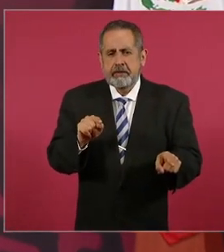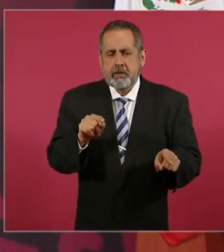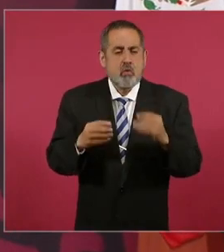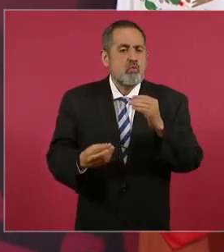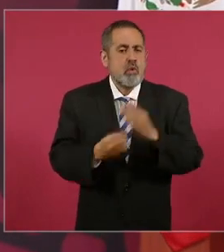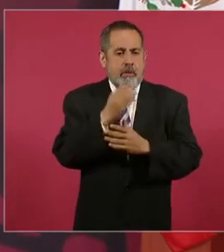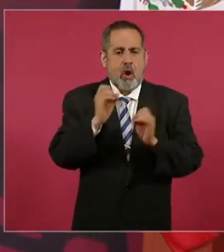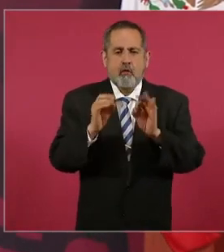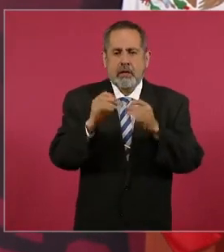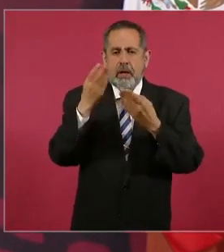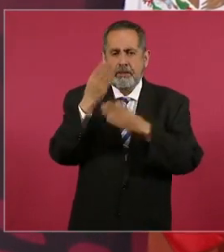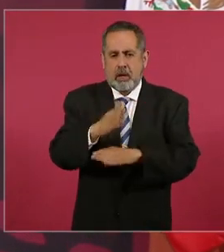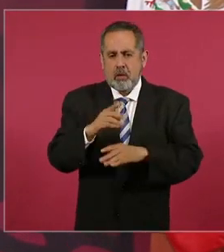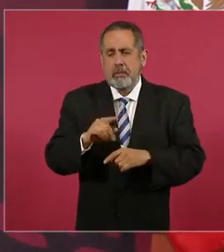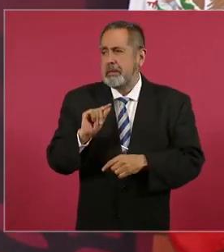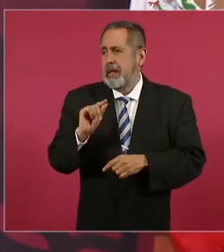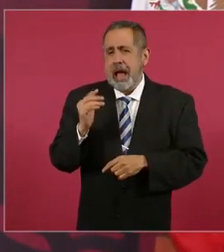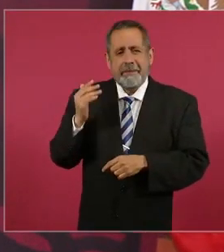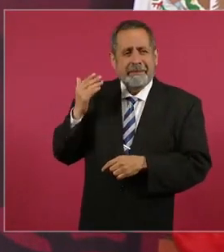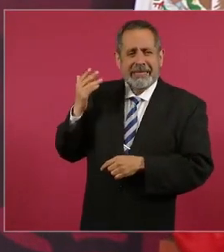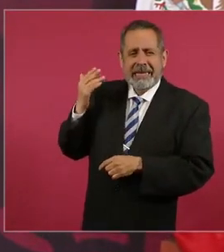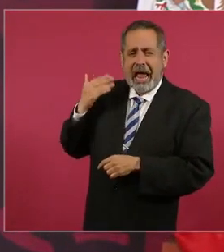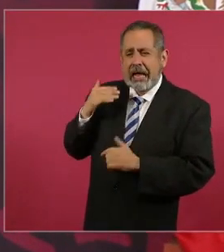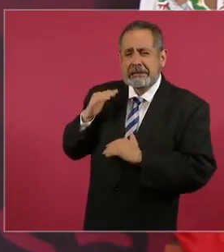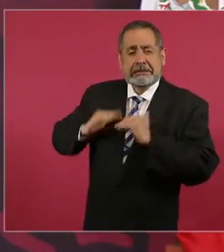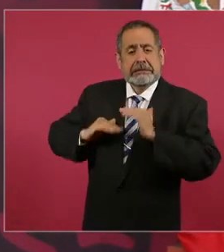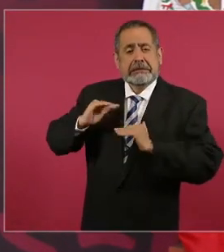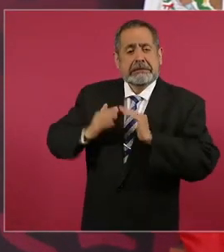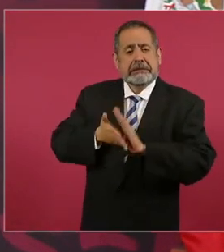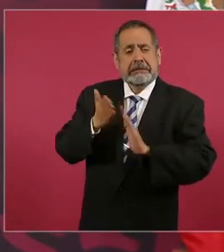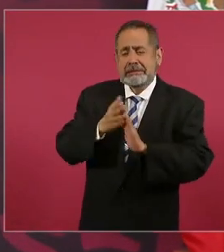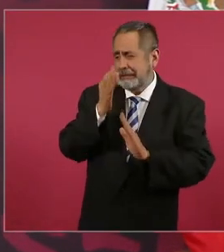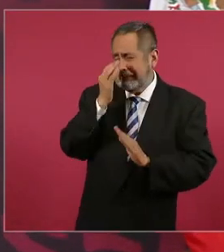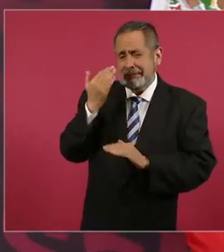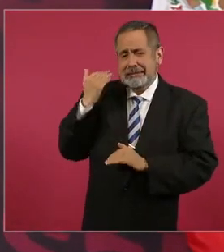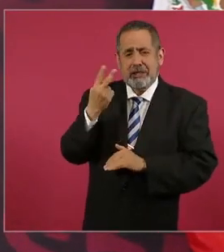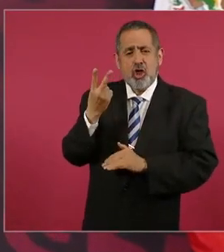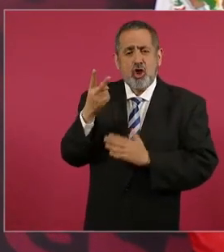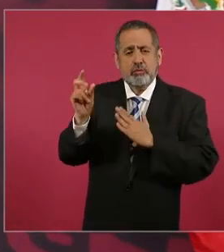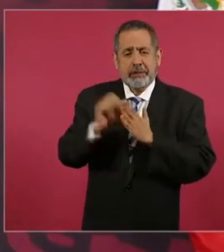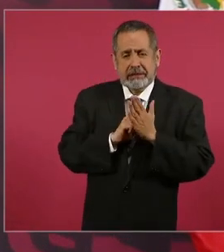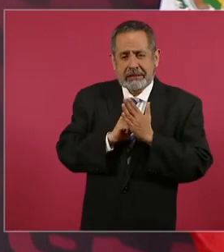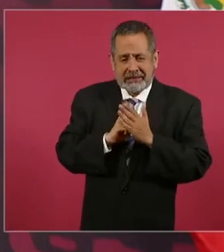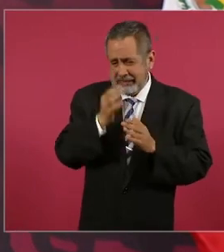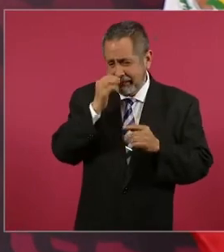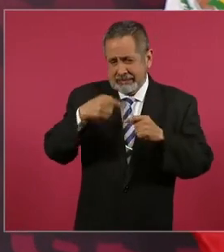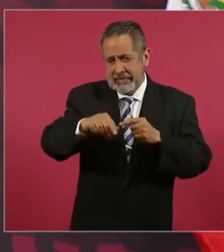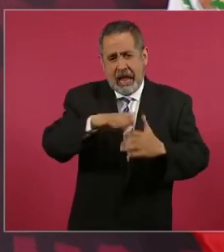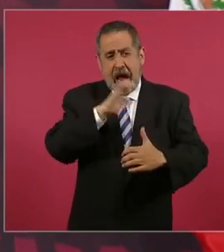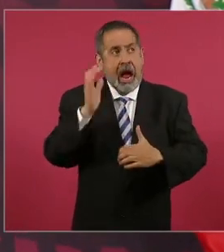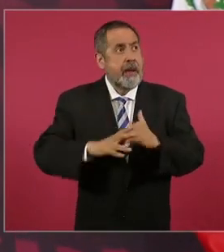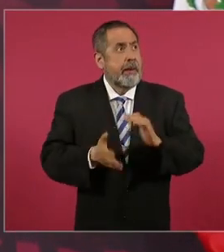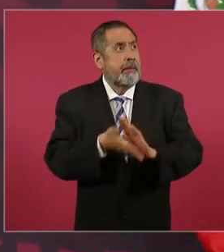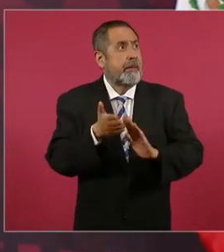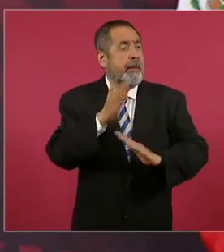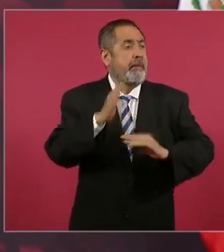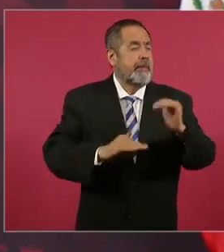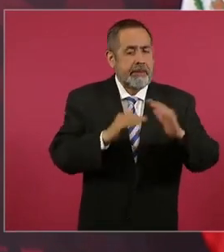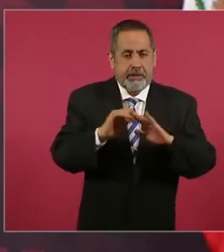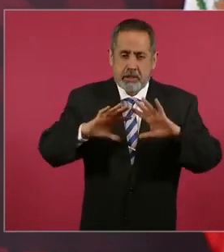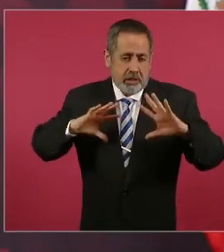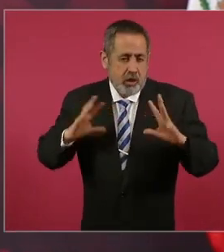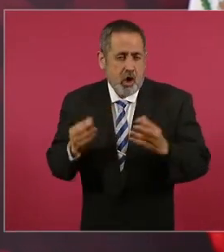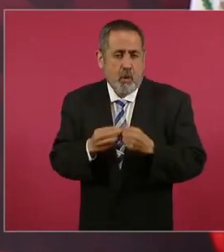una nueva, pero se empezó a hacer hace 2 meses, ya está por terminarse. Entonces van a